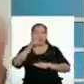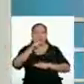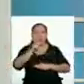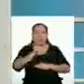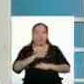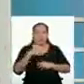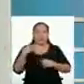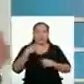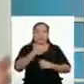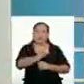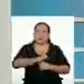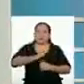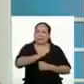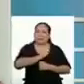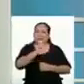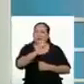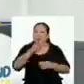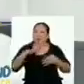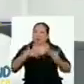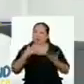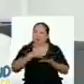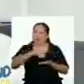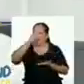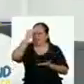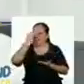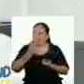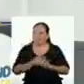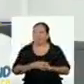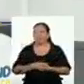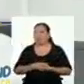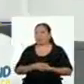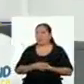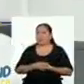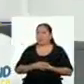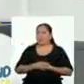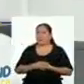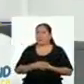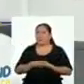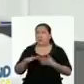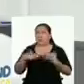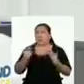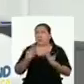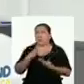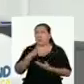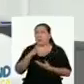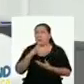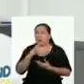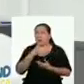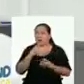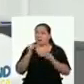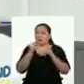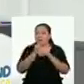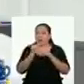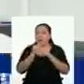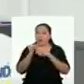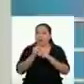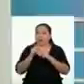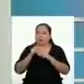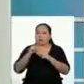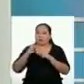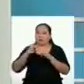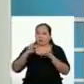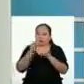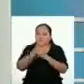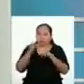que traes, no creo que puedas aprender mucho. ¿Podemos decir trabalenguas? Eso siempre ayuda a desestresarme.